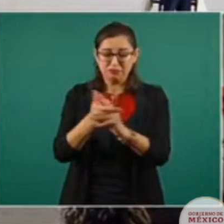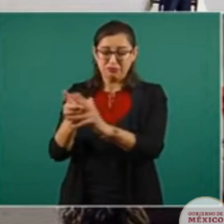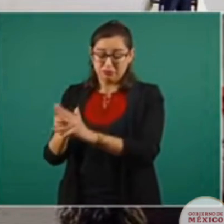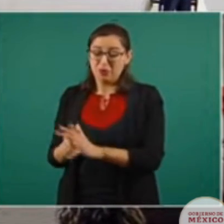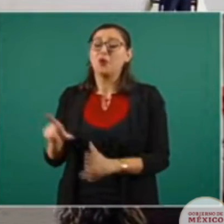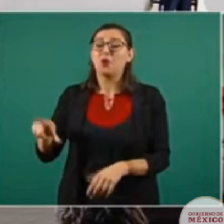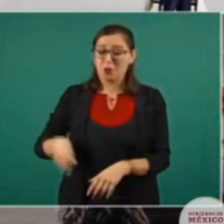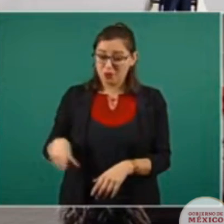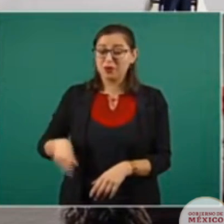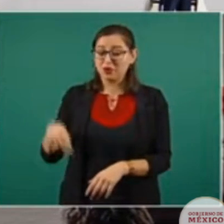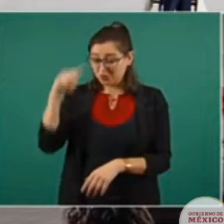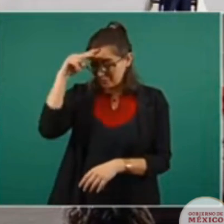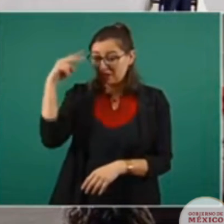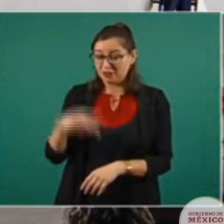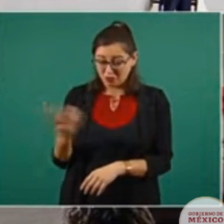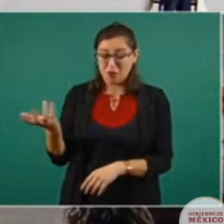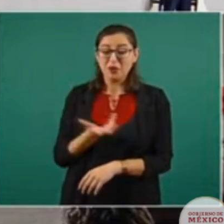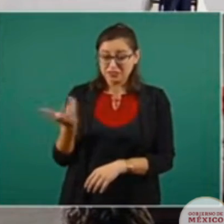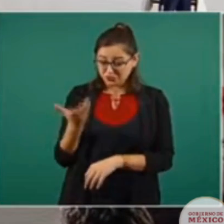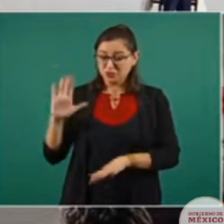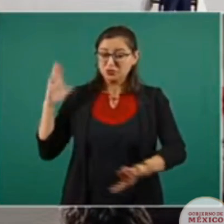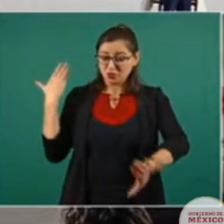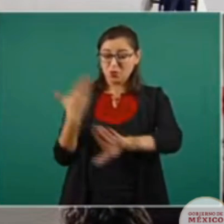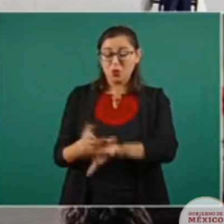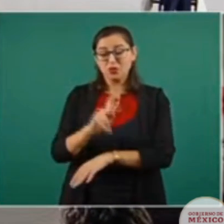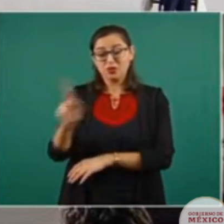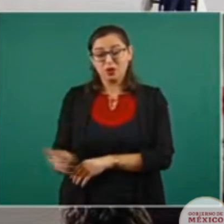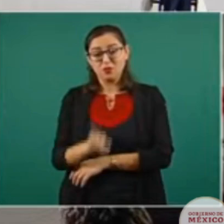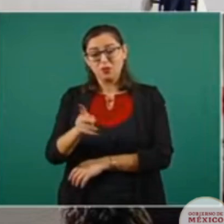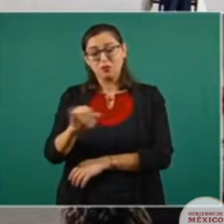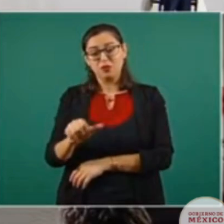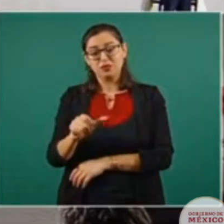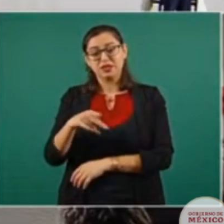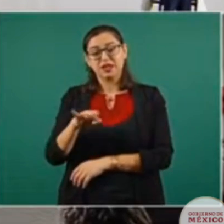gobierno mexicano en contra de los pueblos yaquis y maya.